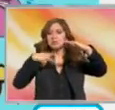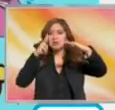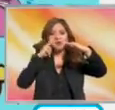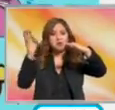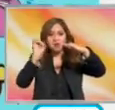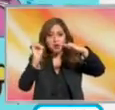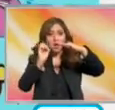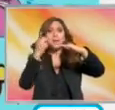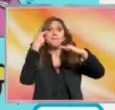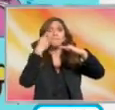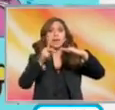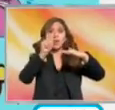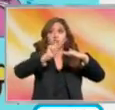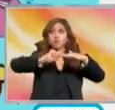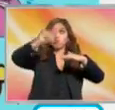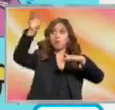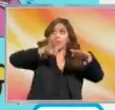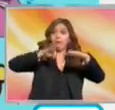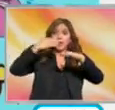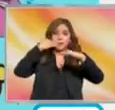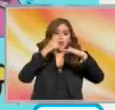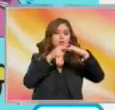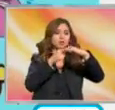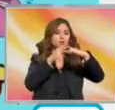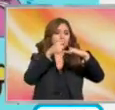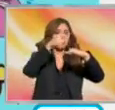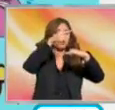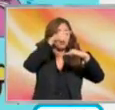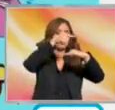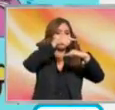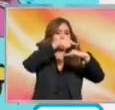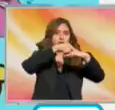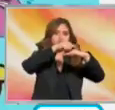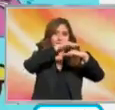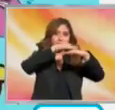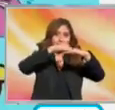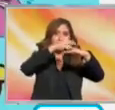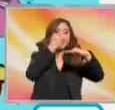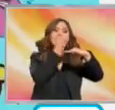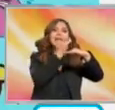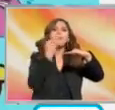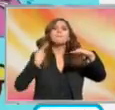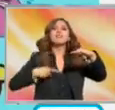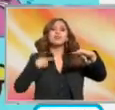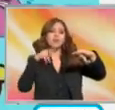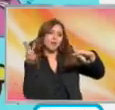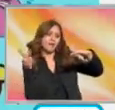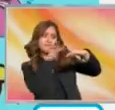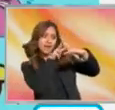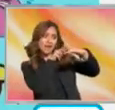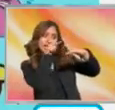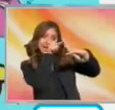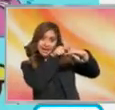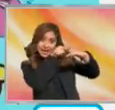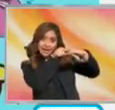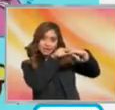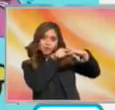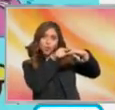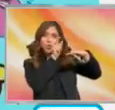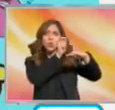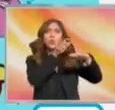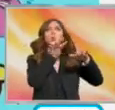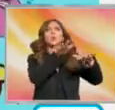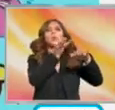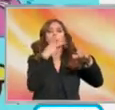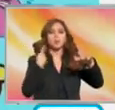es una pequeña parte de lo que realmente, y eso es lo que nos hace brillar, ¿eh? O sea, todo lo que está abajo del iceberg